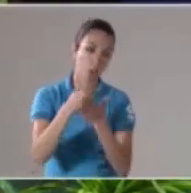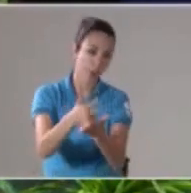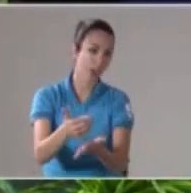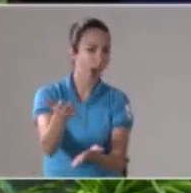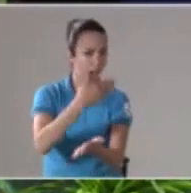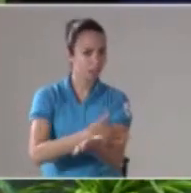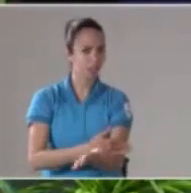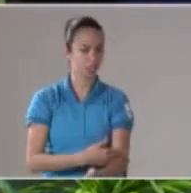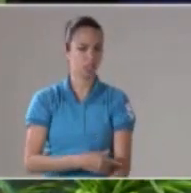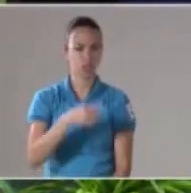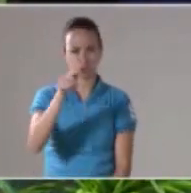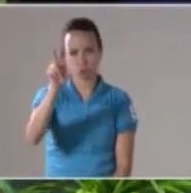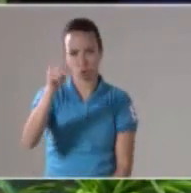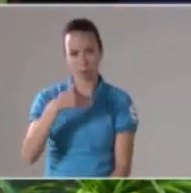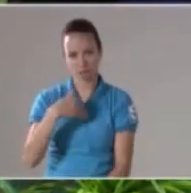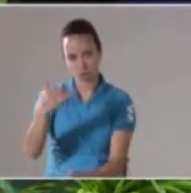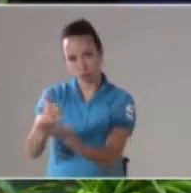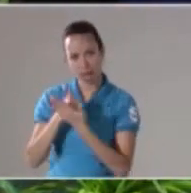muriéndose,